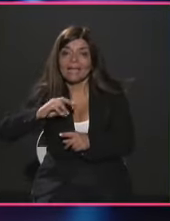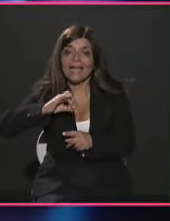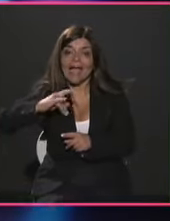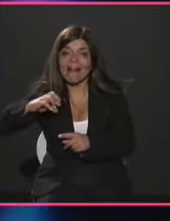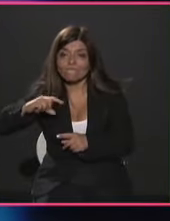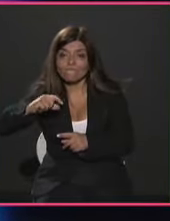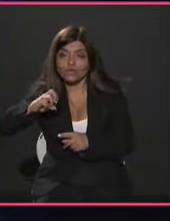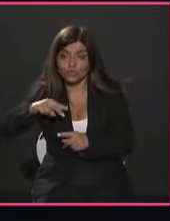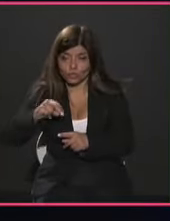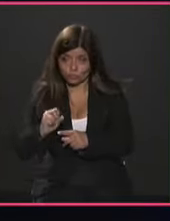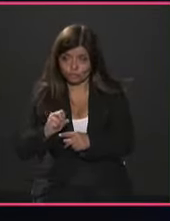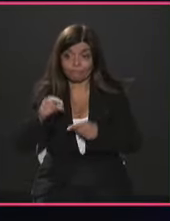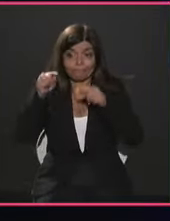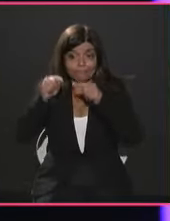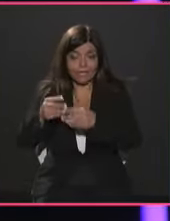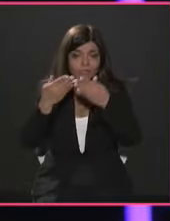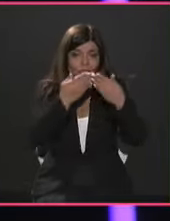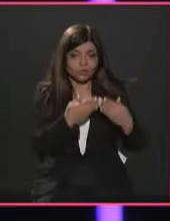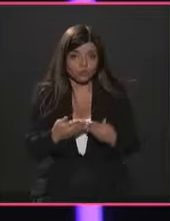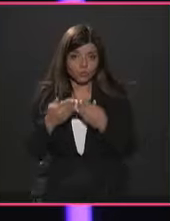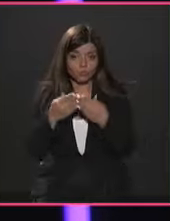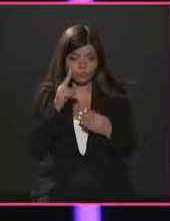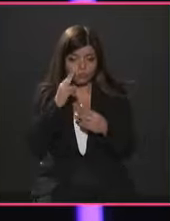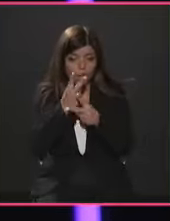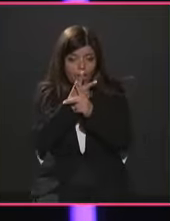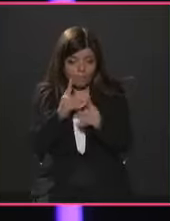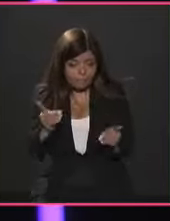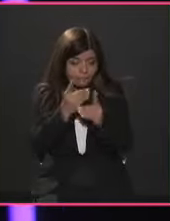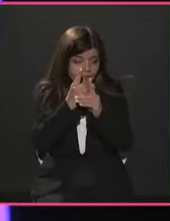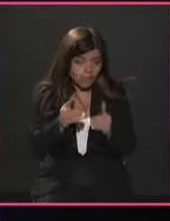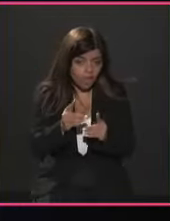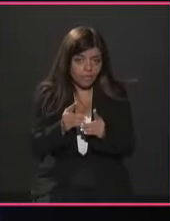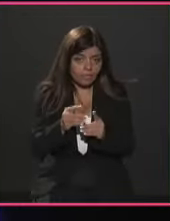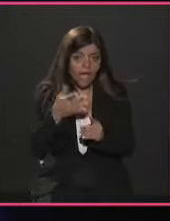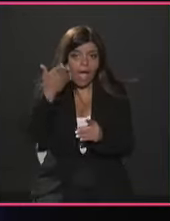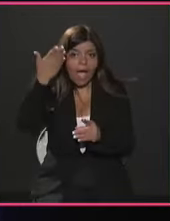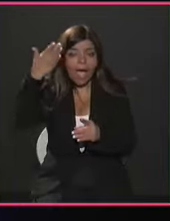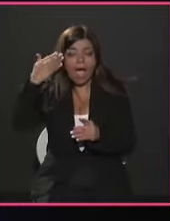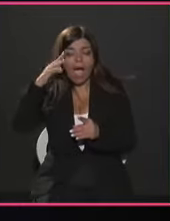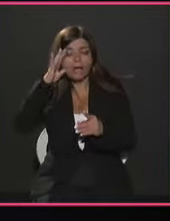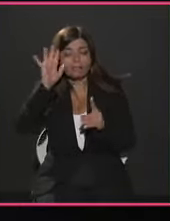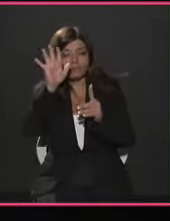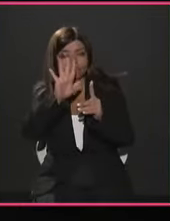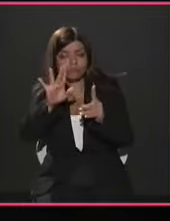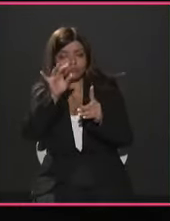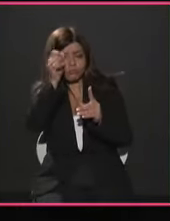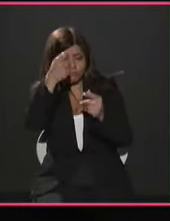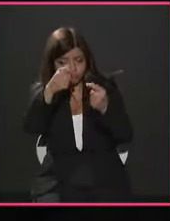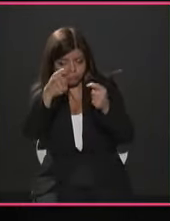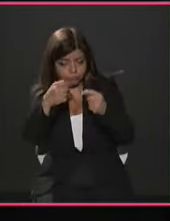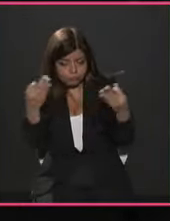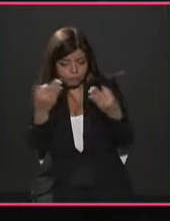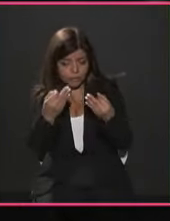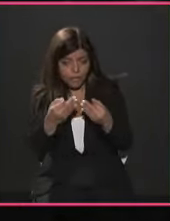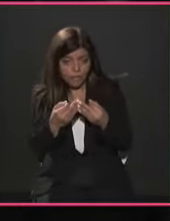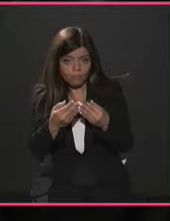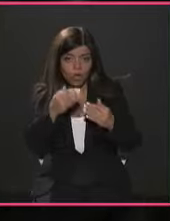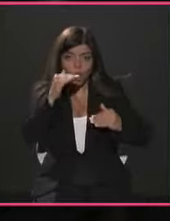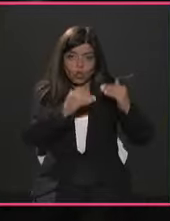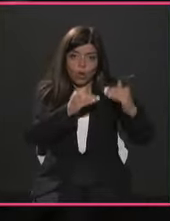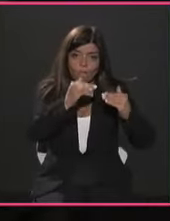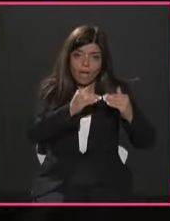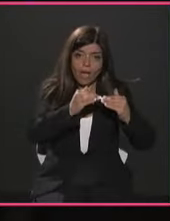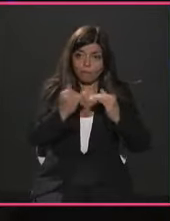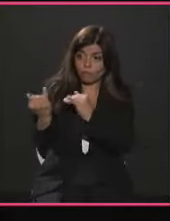diversidad probablemente encontramos una diversidad que nunca había sido escrita antes porque cuando la comparamos a las bases de datos de la información del